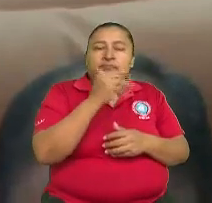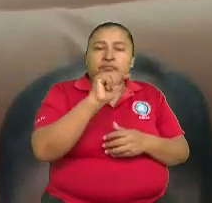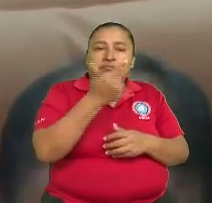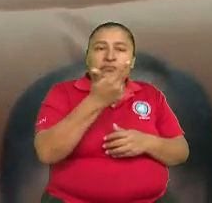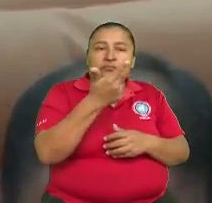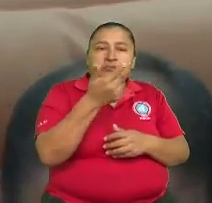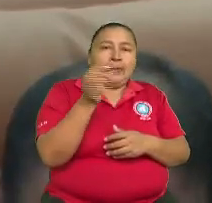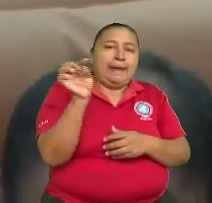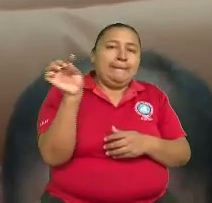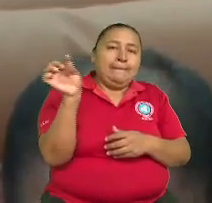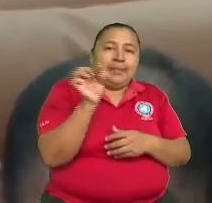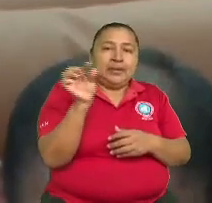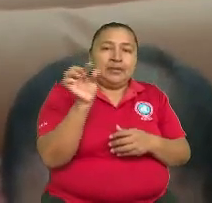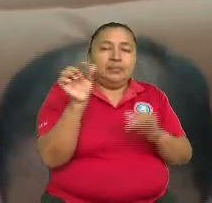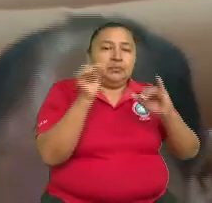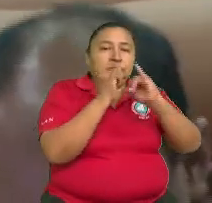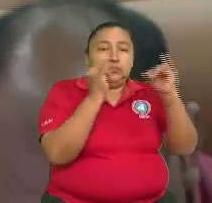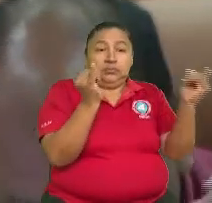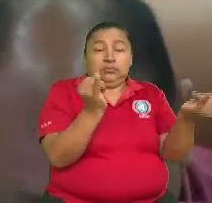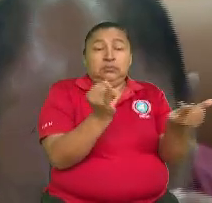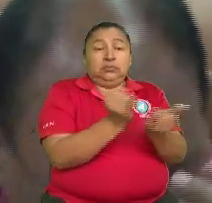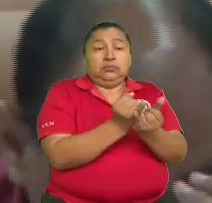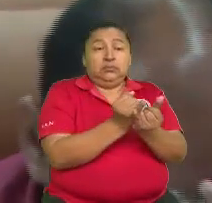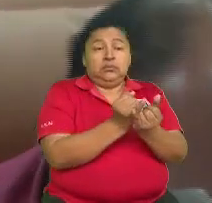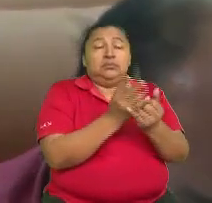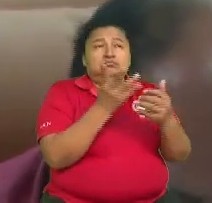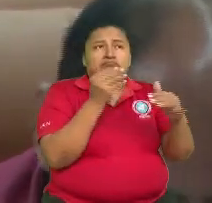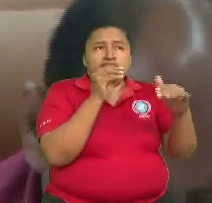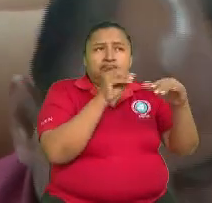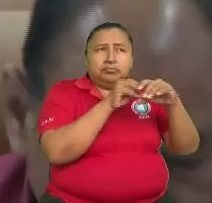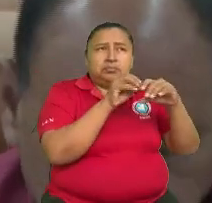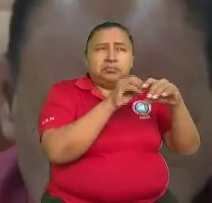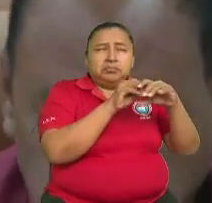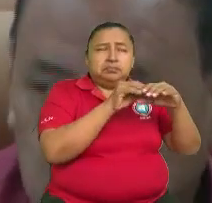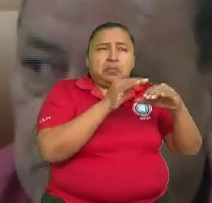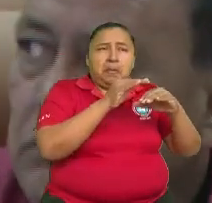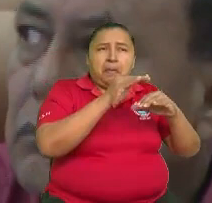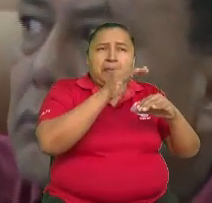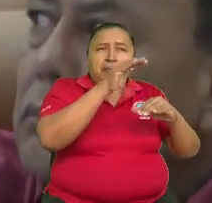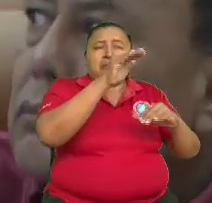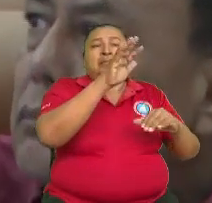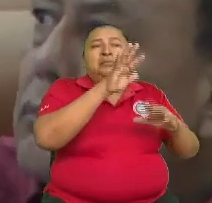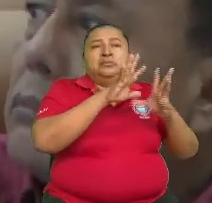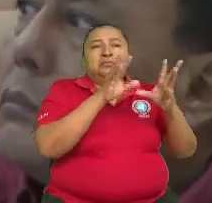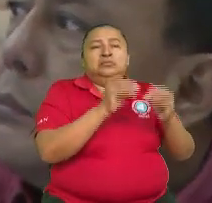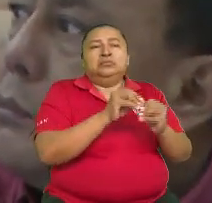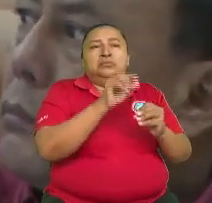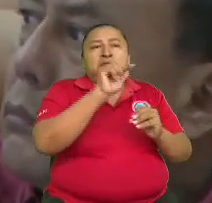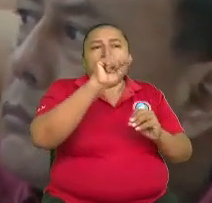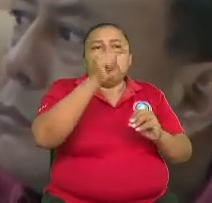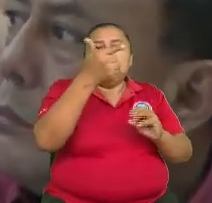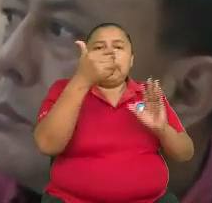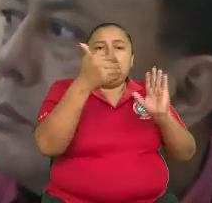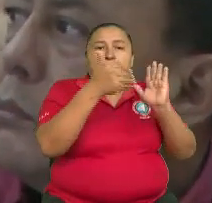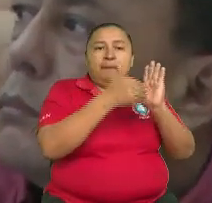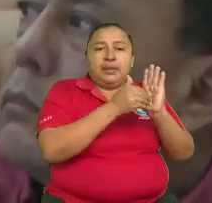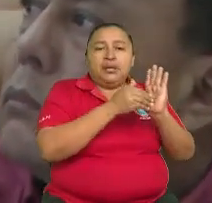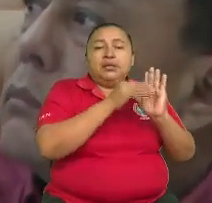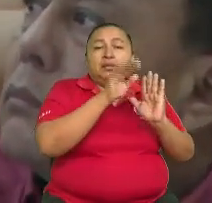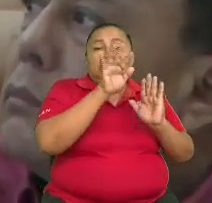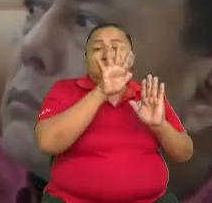197 préstamos internacionales que acumulan un total general de 7.500